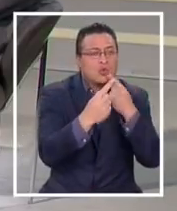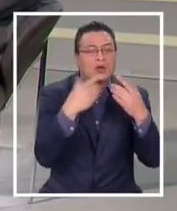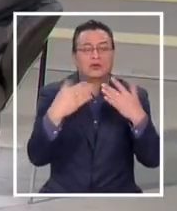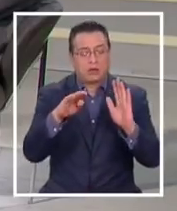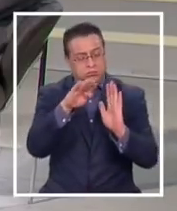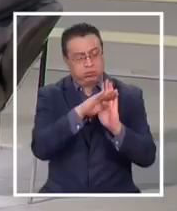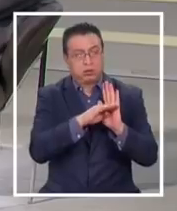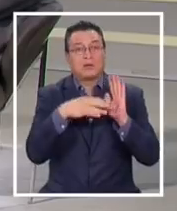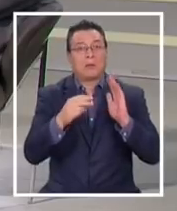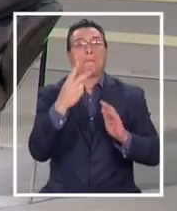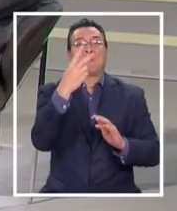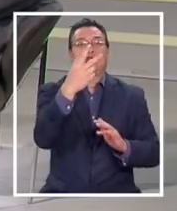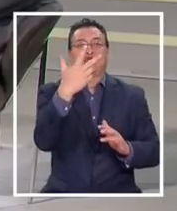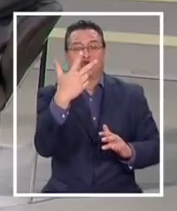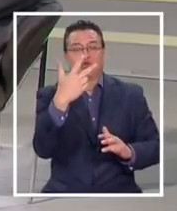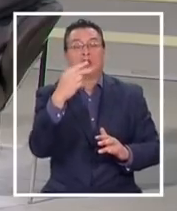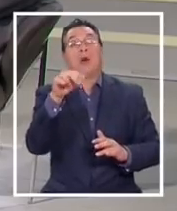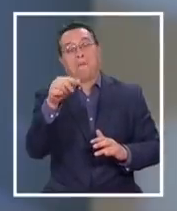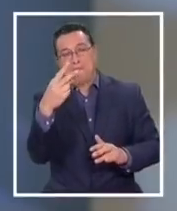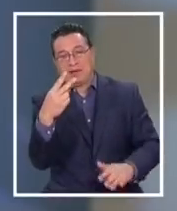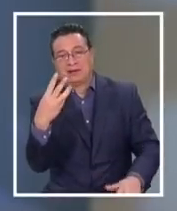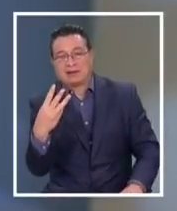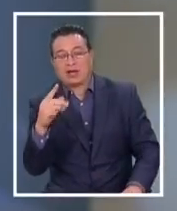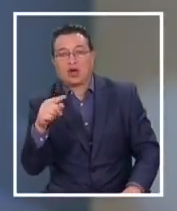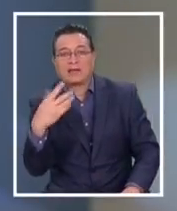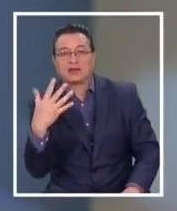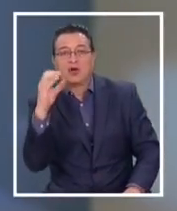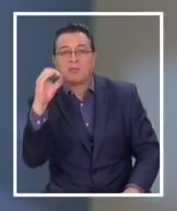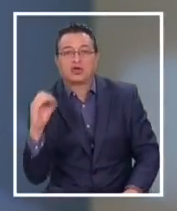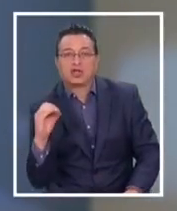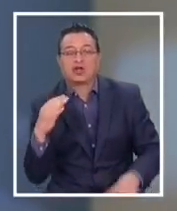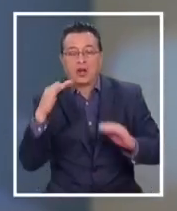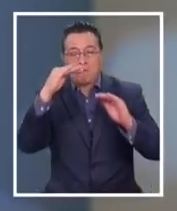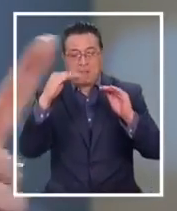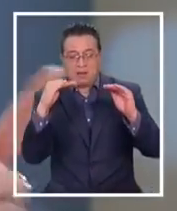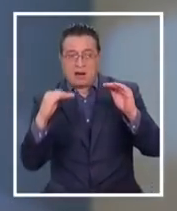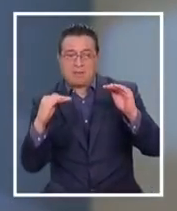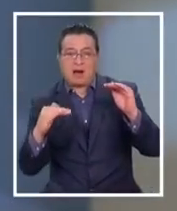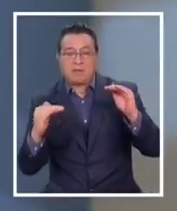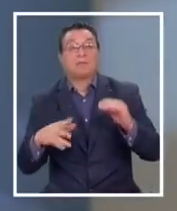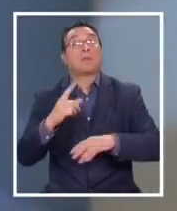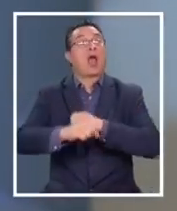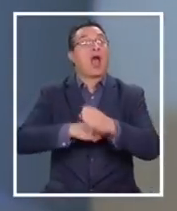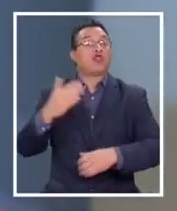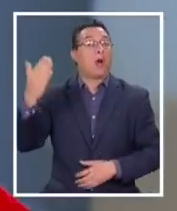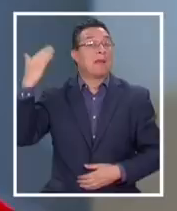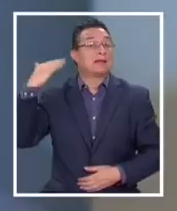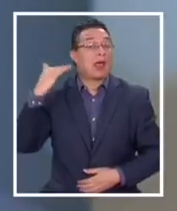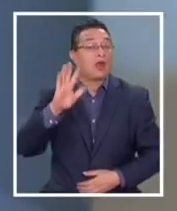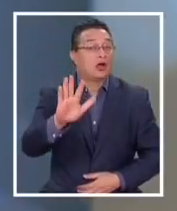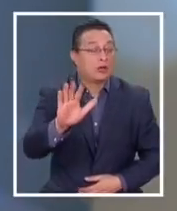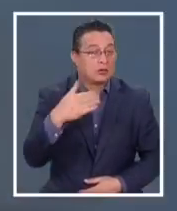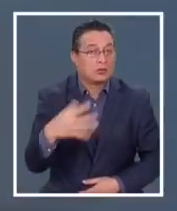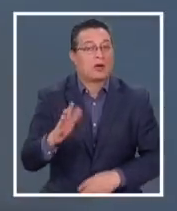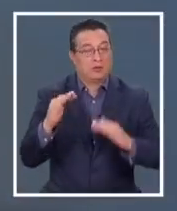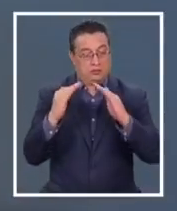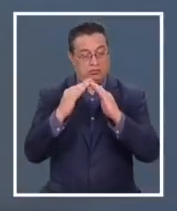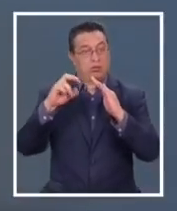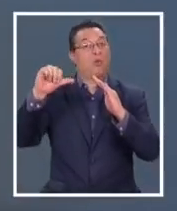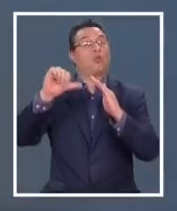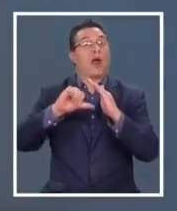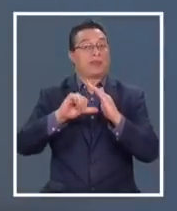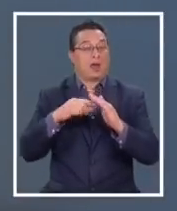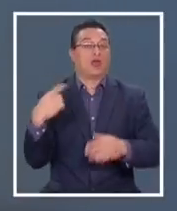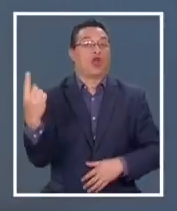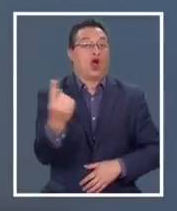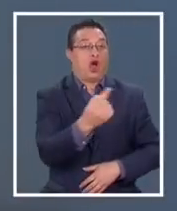ya vamos en 23,5% y así esperamos seguir disminuyendo. Pero todo el año pasado estábamos en cuarentena, o gran parte, por lo